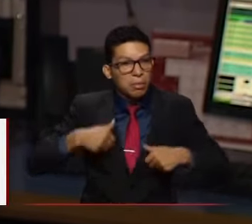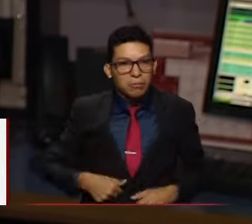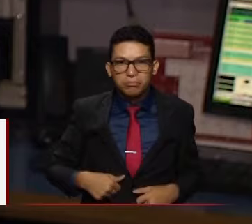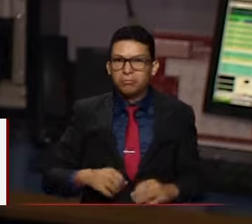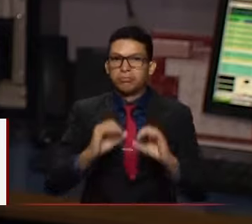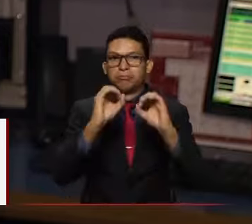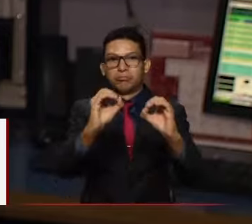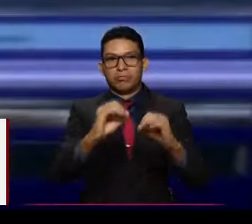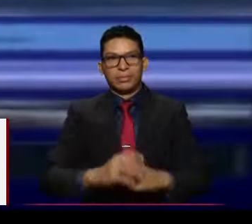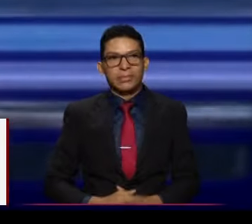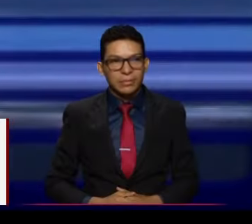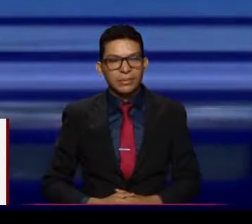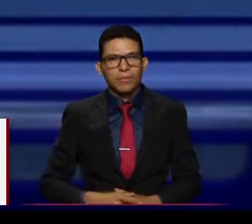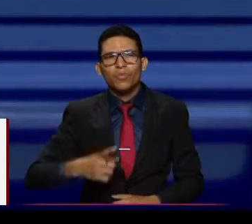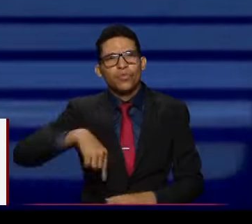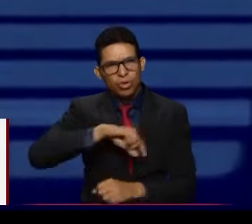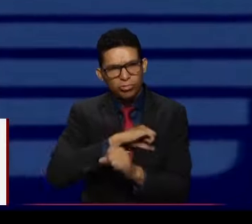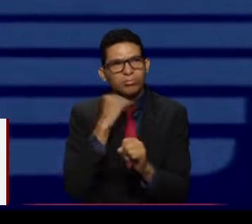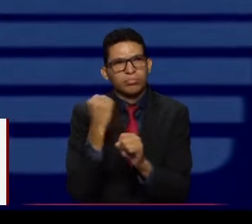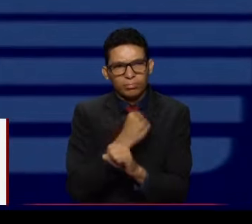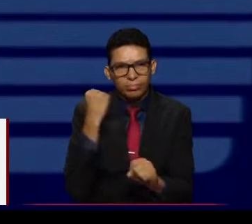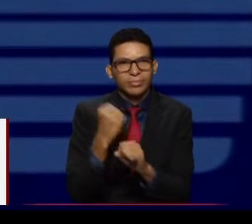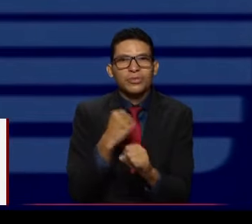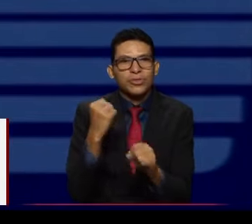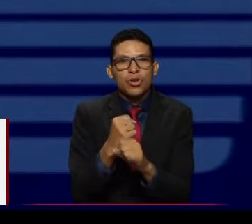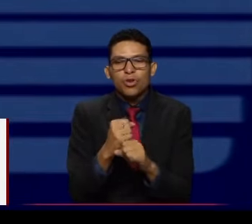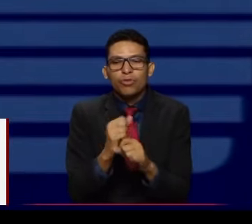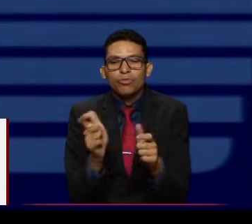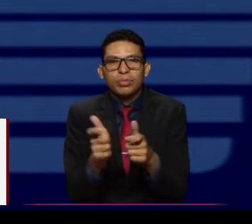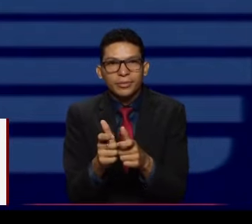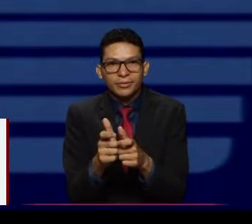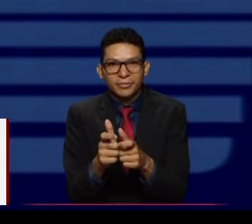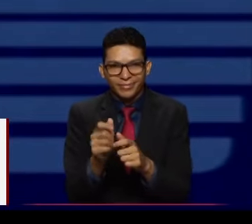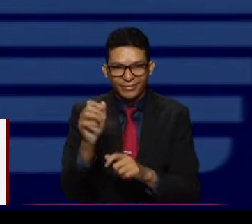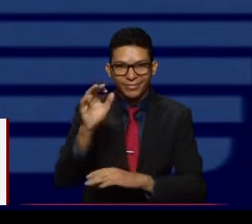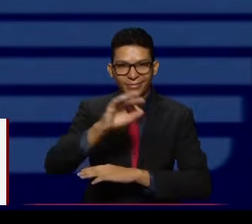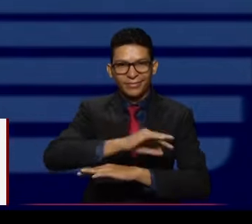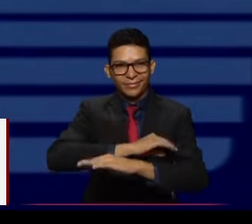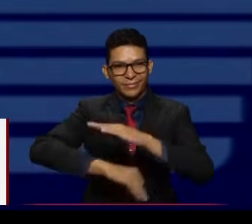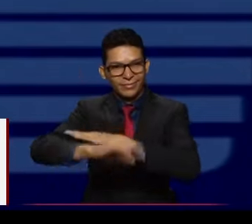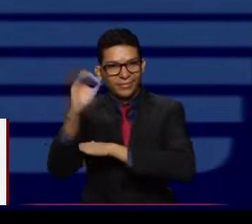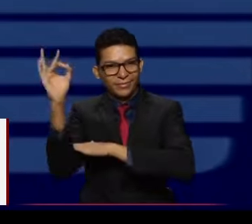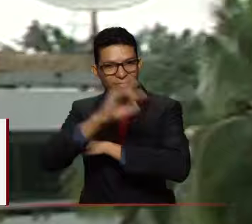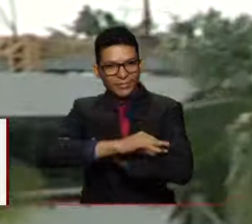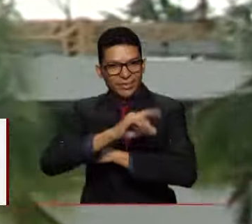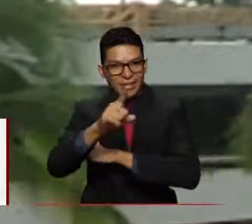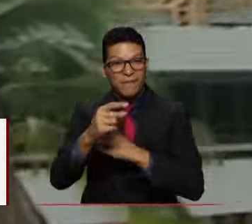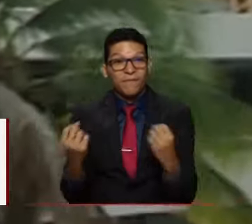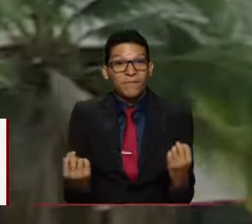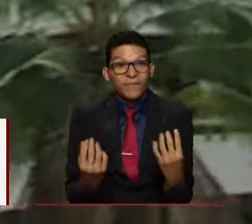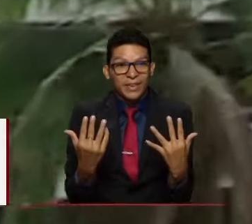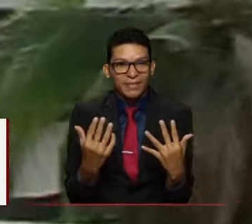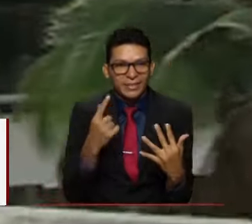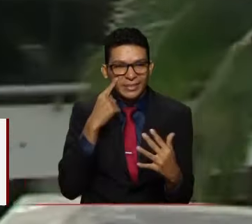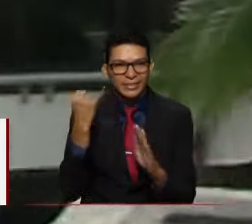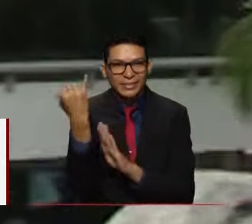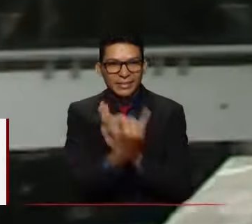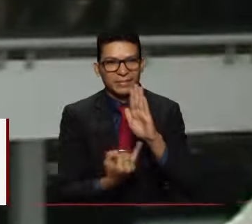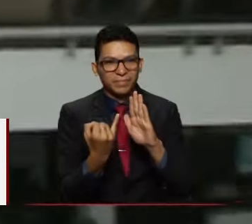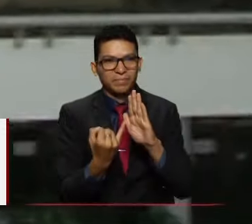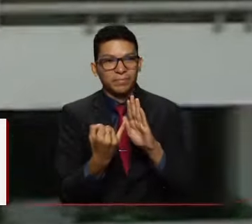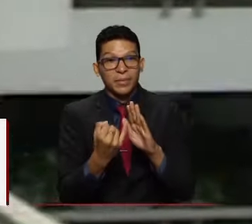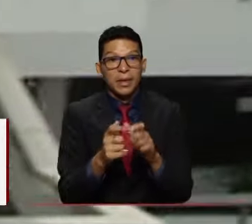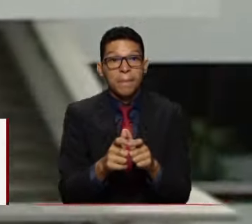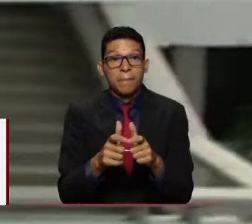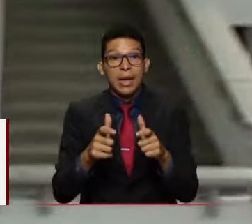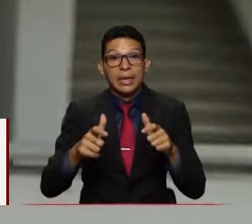de nada. Trabajamos con poquitos equipos. Telepacífico, la viva imagen. Uno de los avances más importantes fue poder